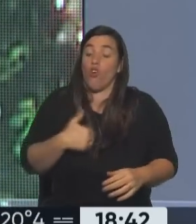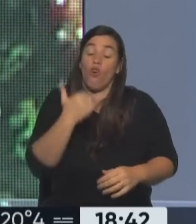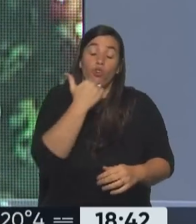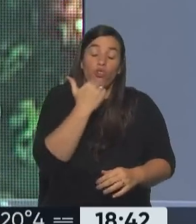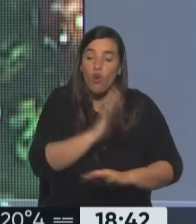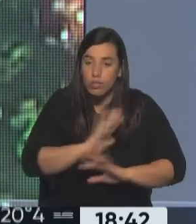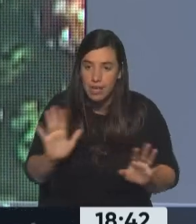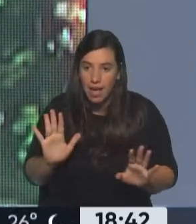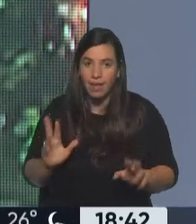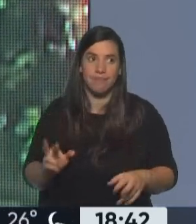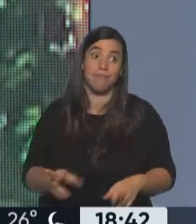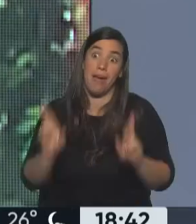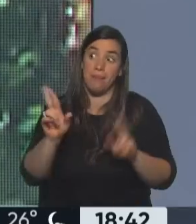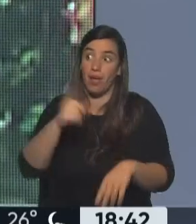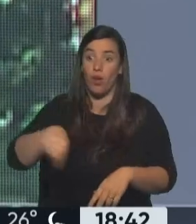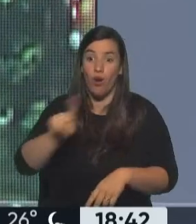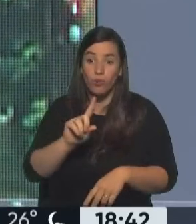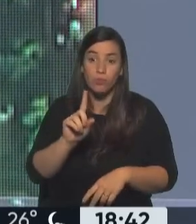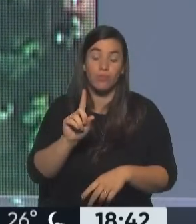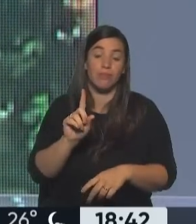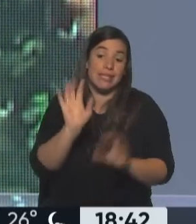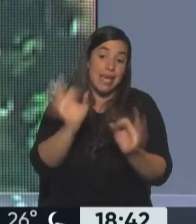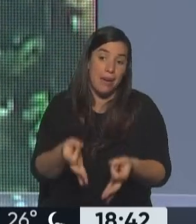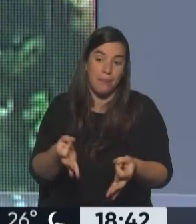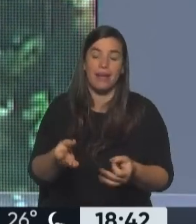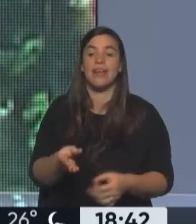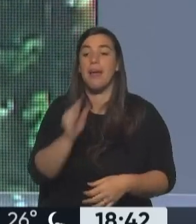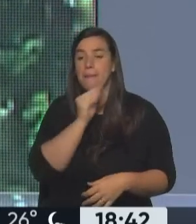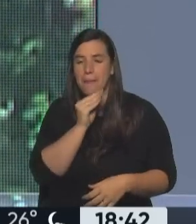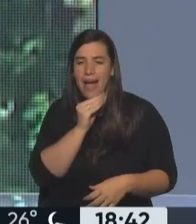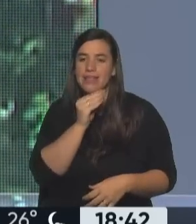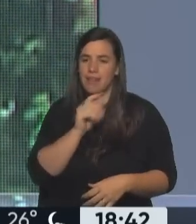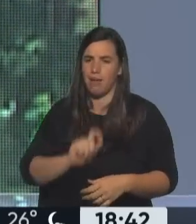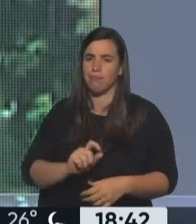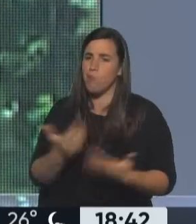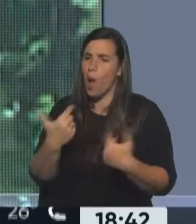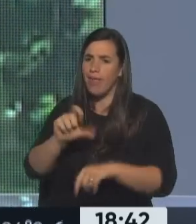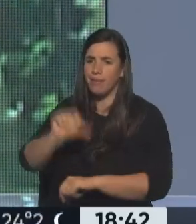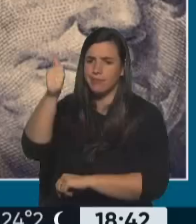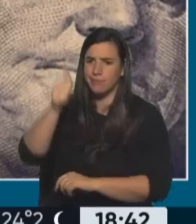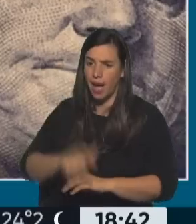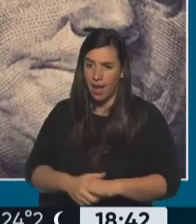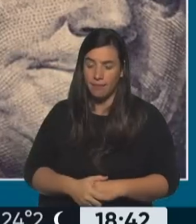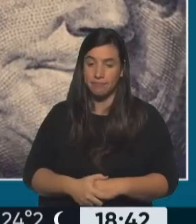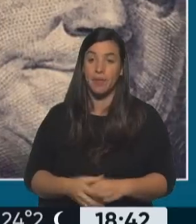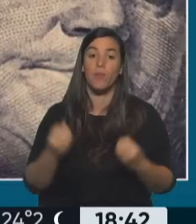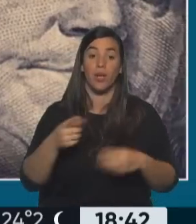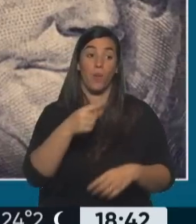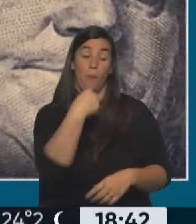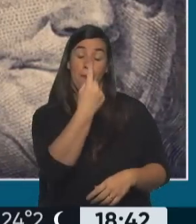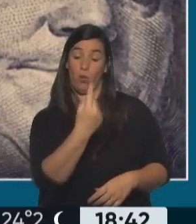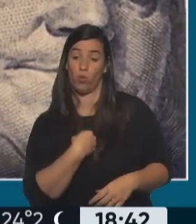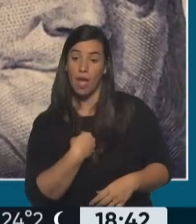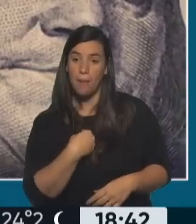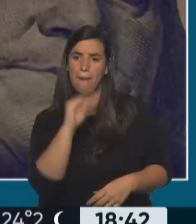espero que alguien lo sepa, si Massa tiene la carta del triunfo. ¿Por qué? Porque vos me preguntabas qué hizo Massa. ¿Qué hizo hoy?